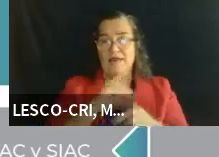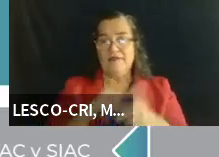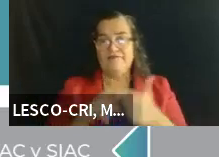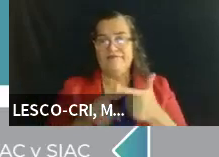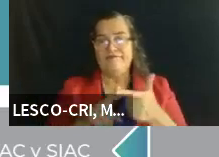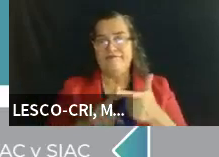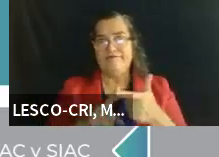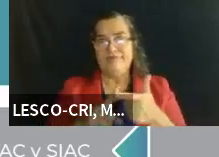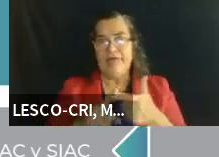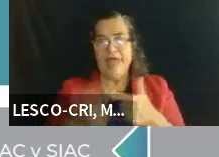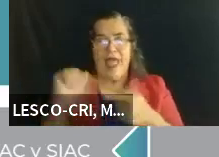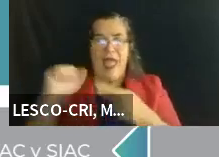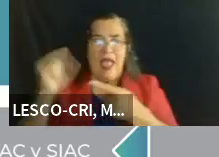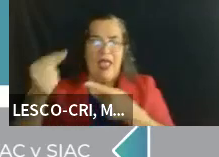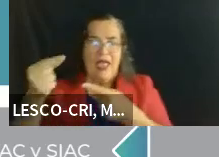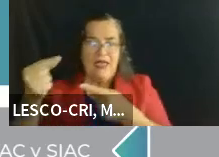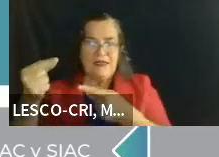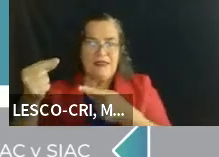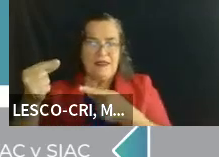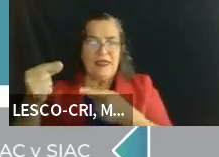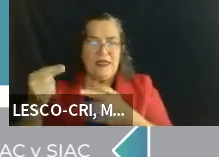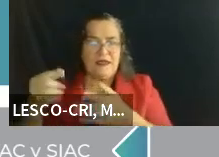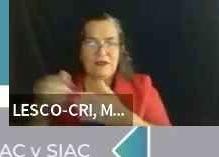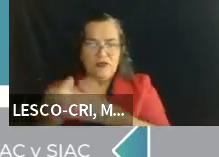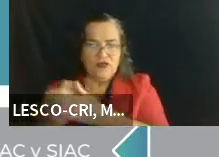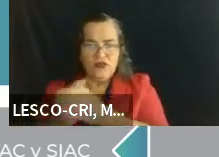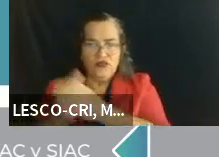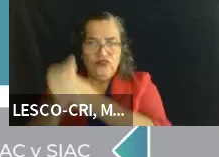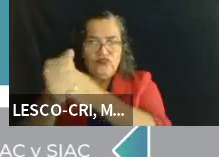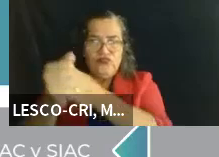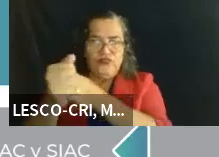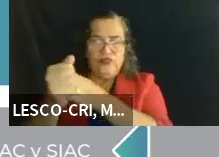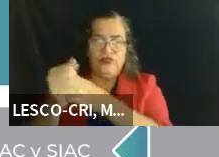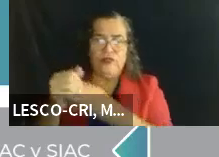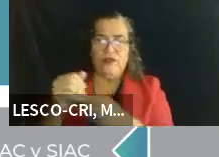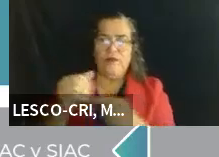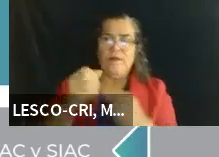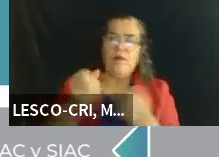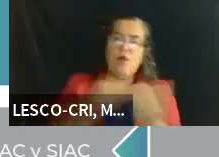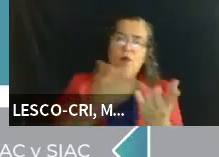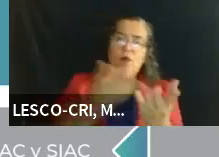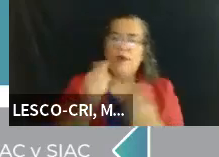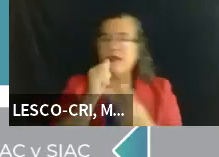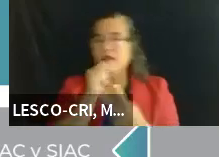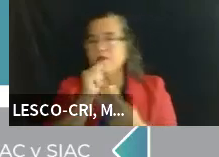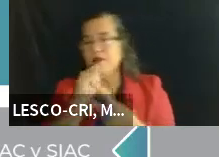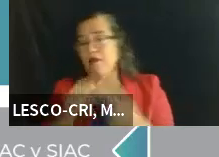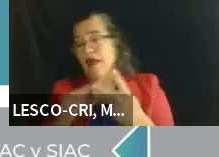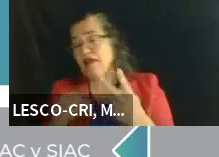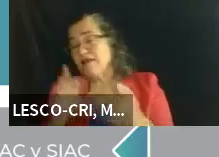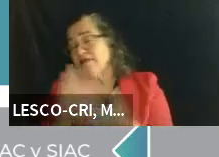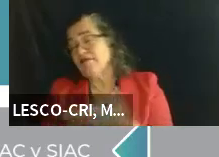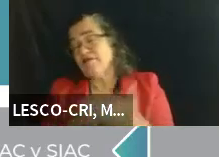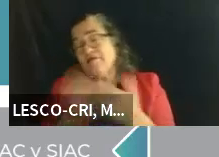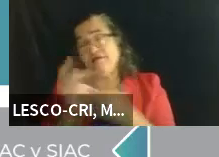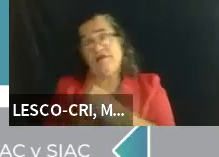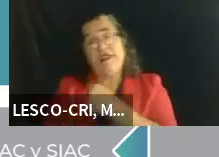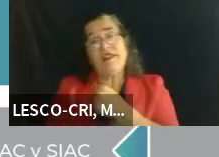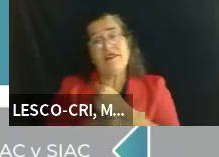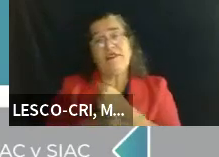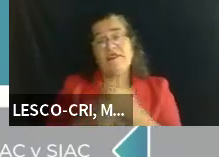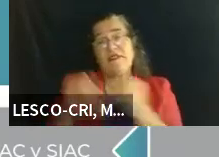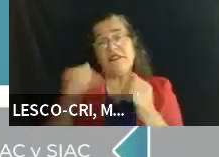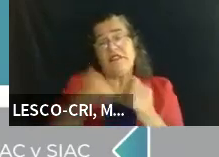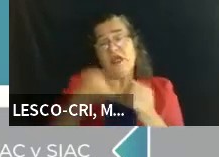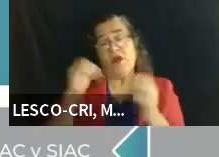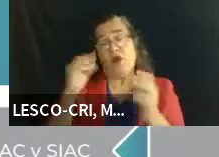por agencias nacionales o agencias privadas, en el caso que en algunos países esto esté contemplado